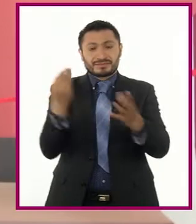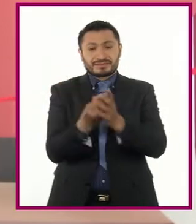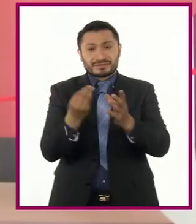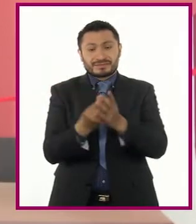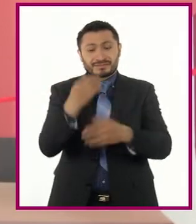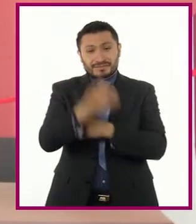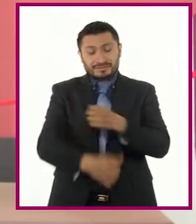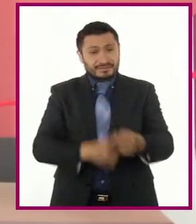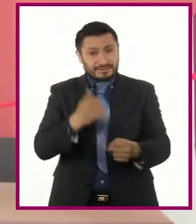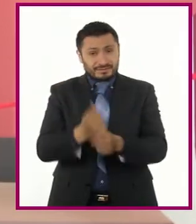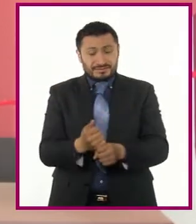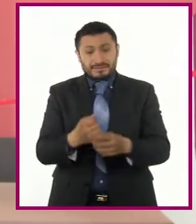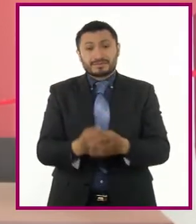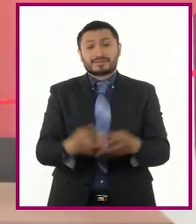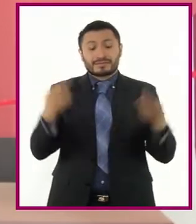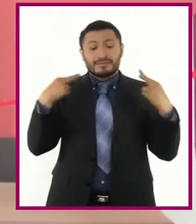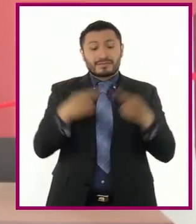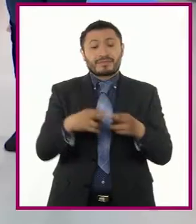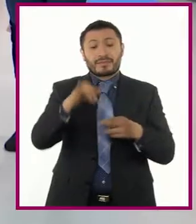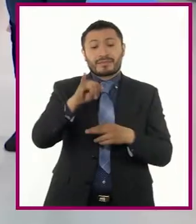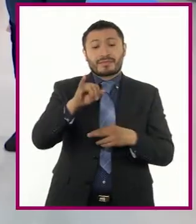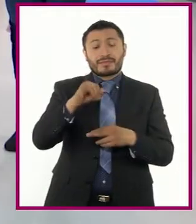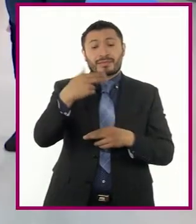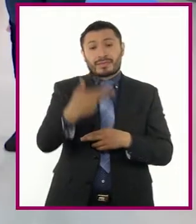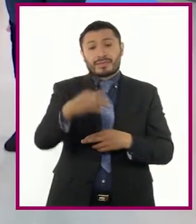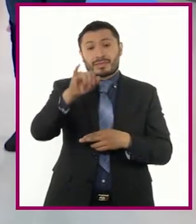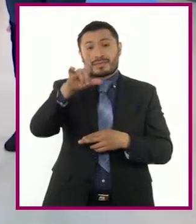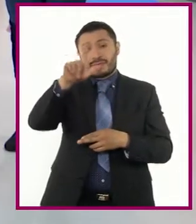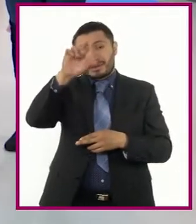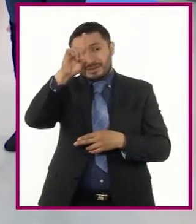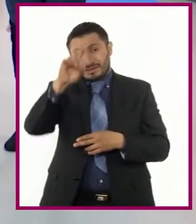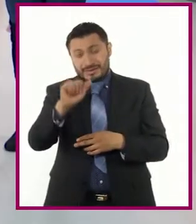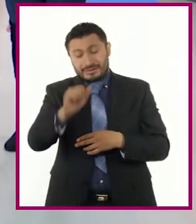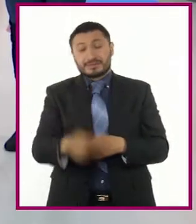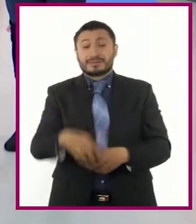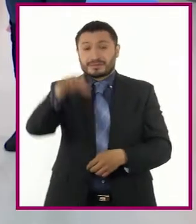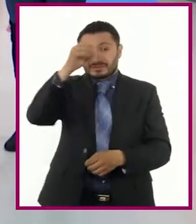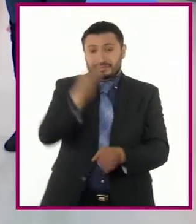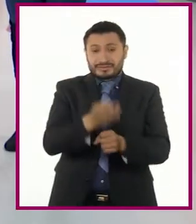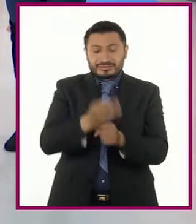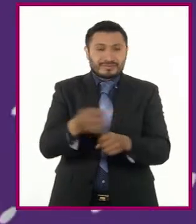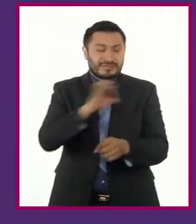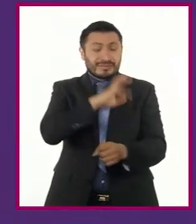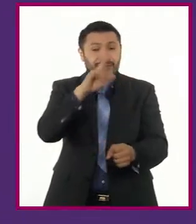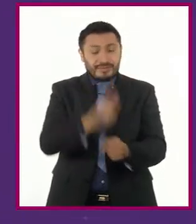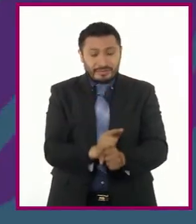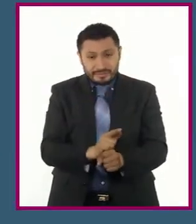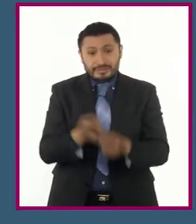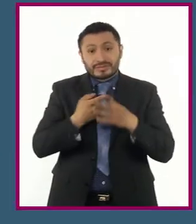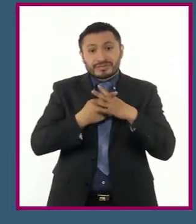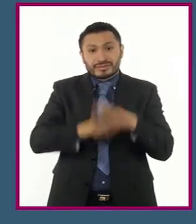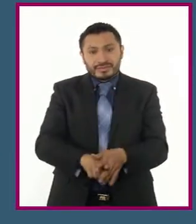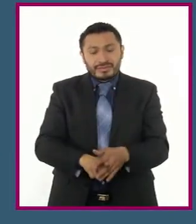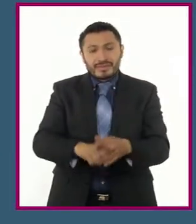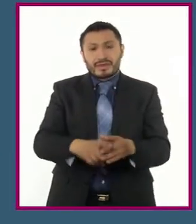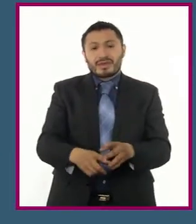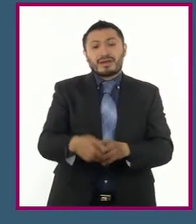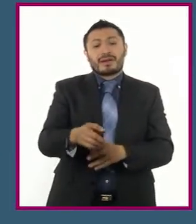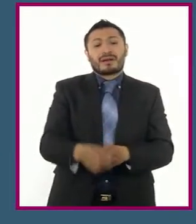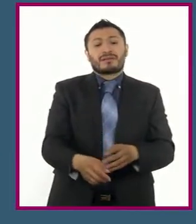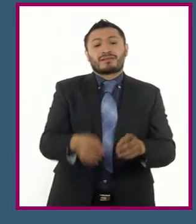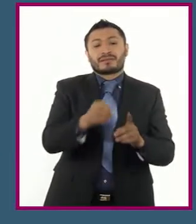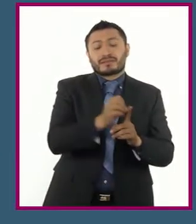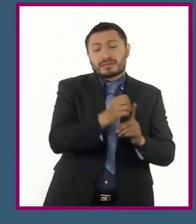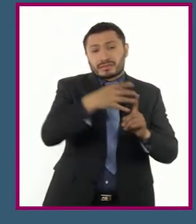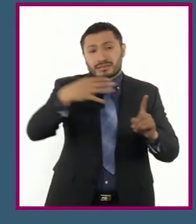la maestra Hilda María Fuentes López. Es una ocasión muy especial, pues iniciaremos con la serie Enredados